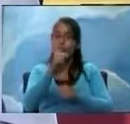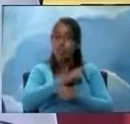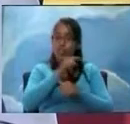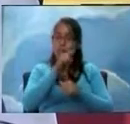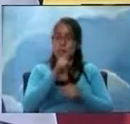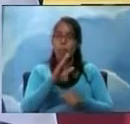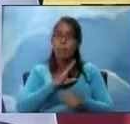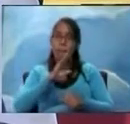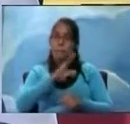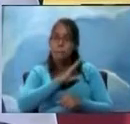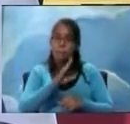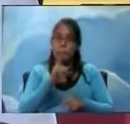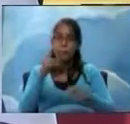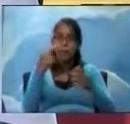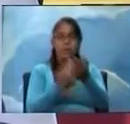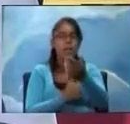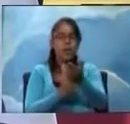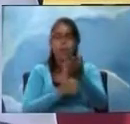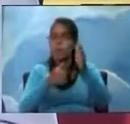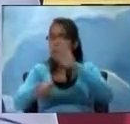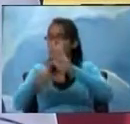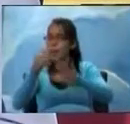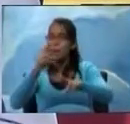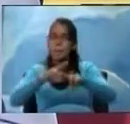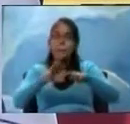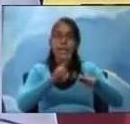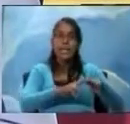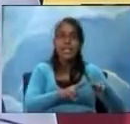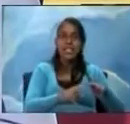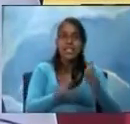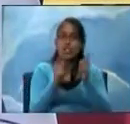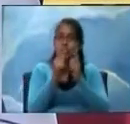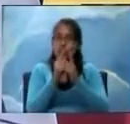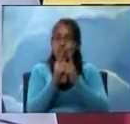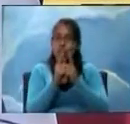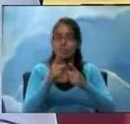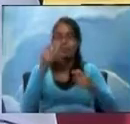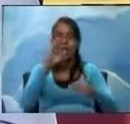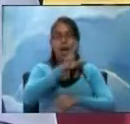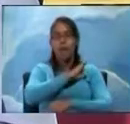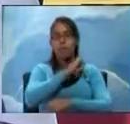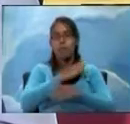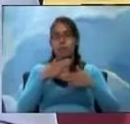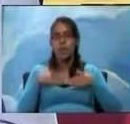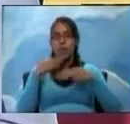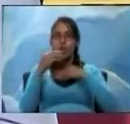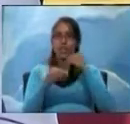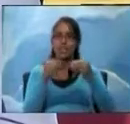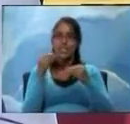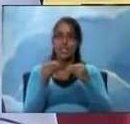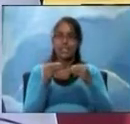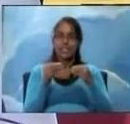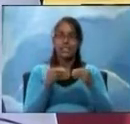uno de mis hermanos más pequeños, a mí me lo hiciste.